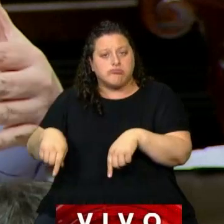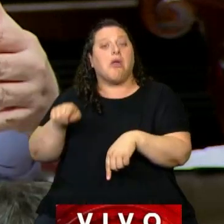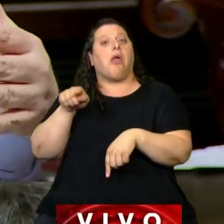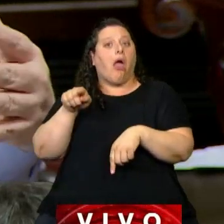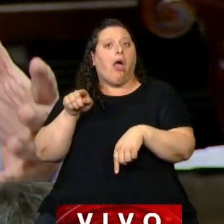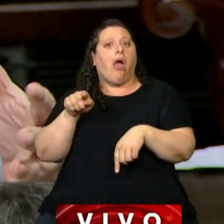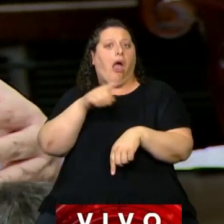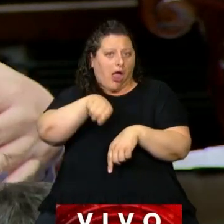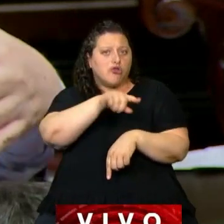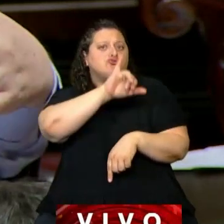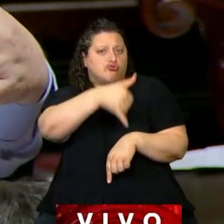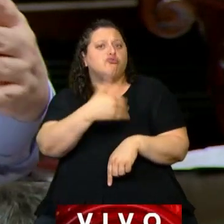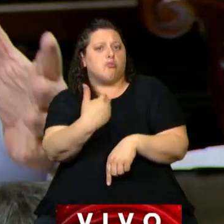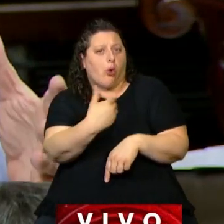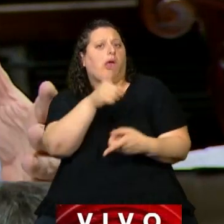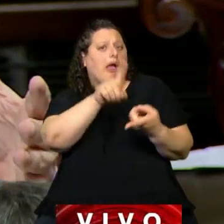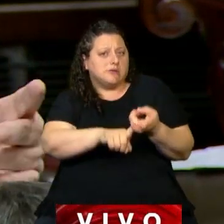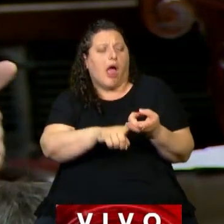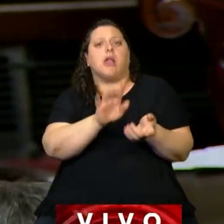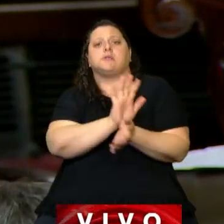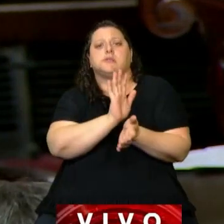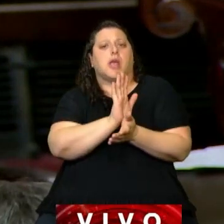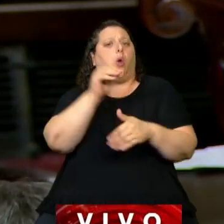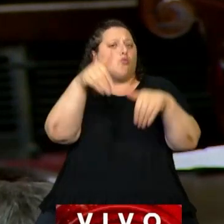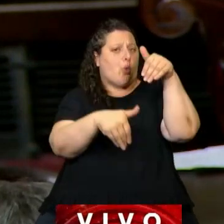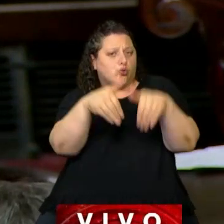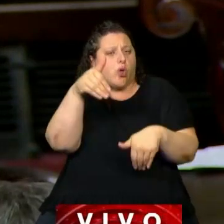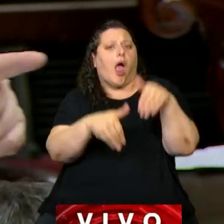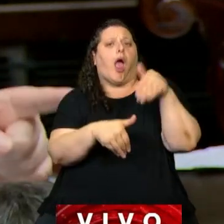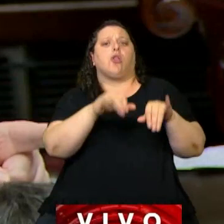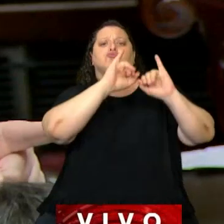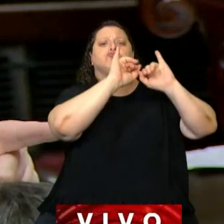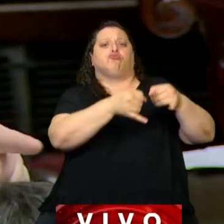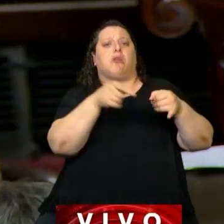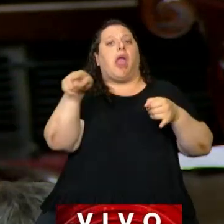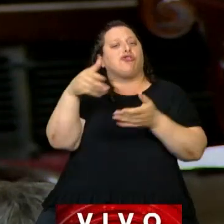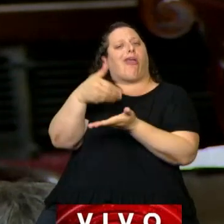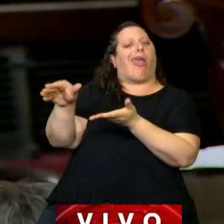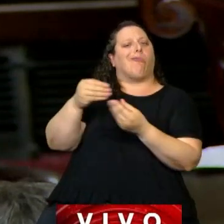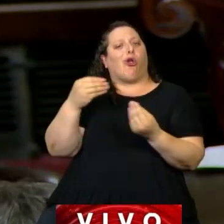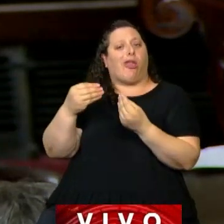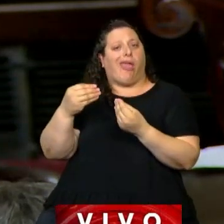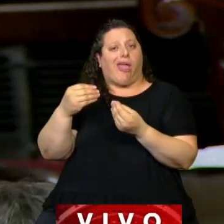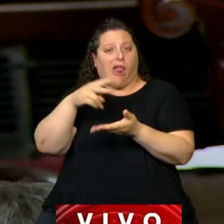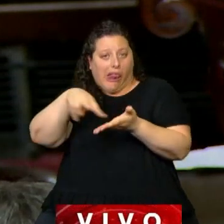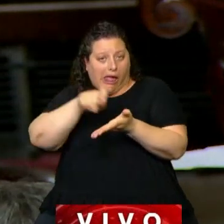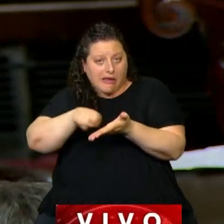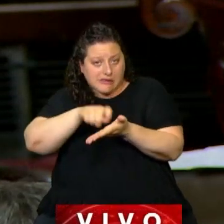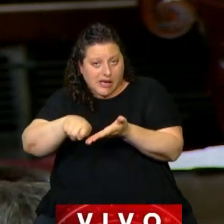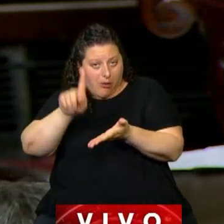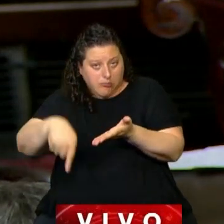podían casarse y podían ejercer el derecho al voto. O sea que la condena era por ser sordo, no por no saber escribir.